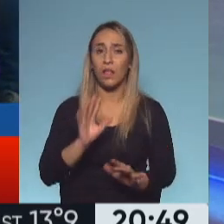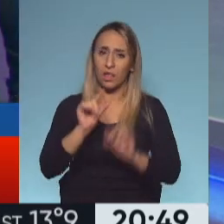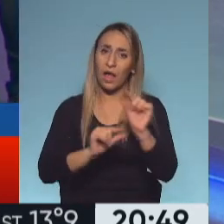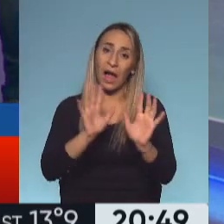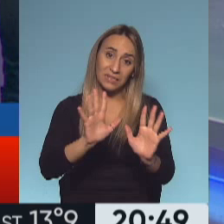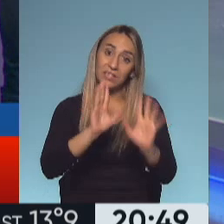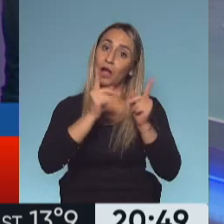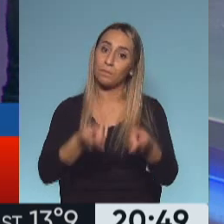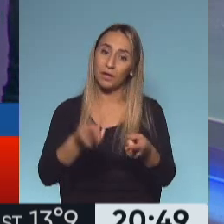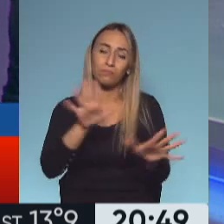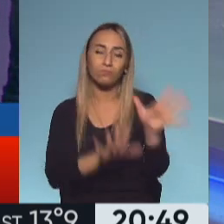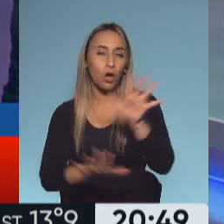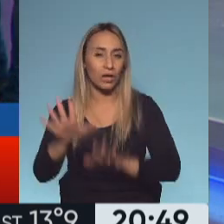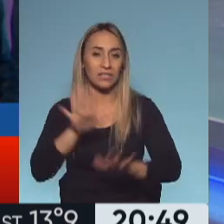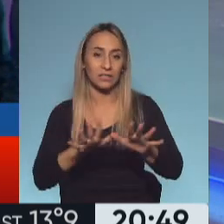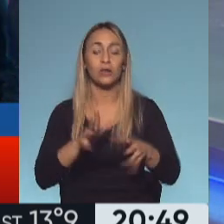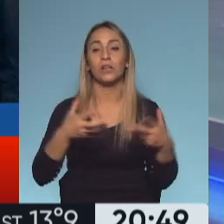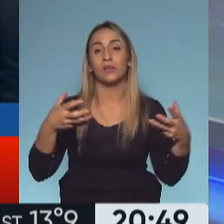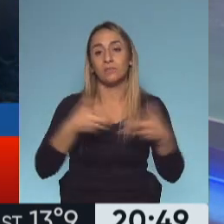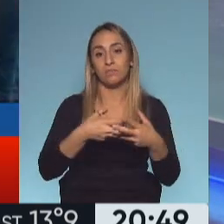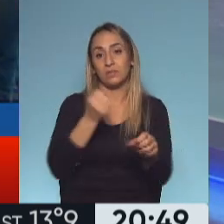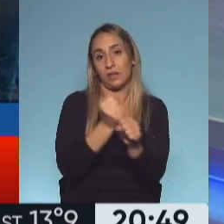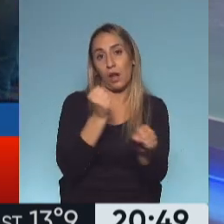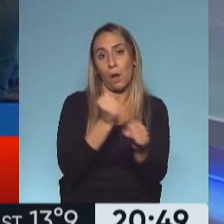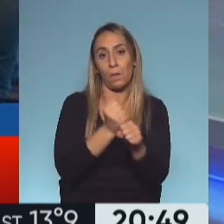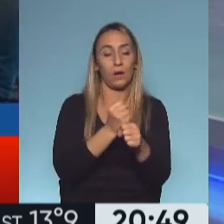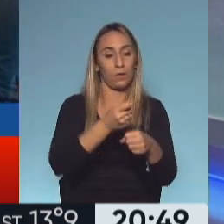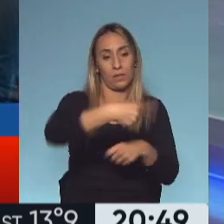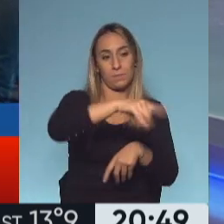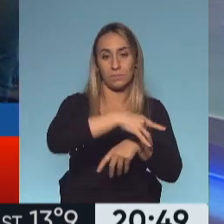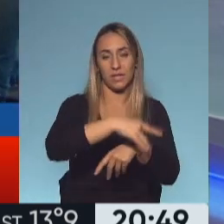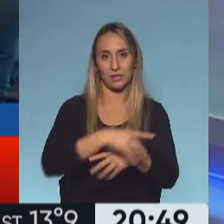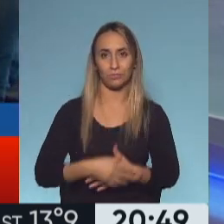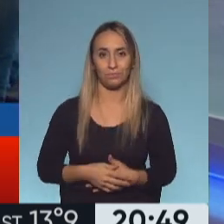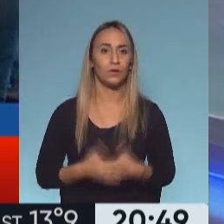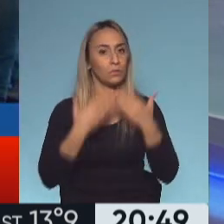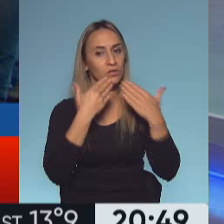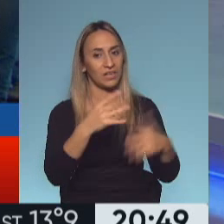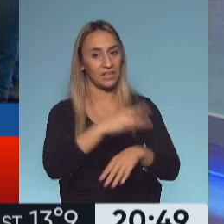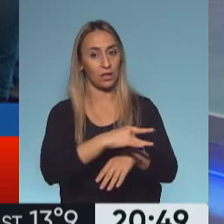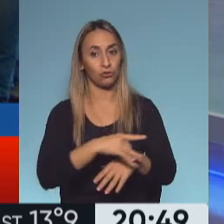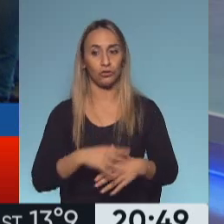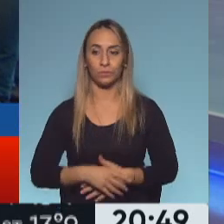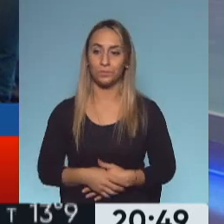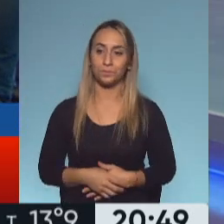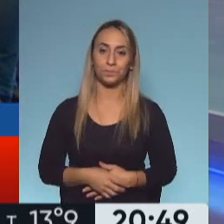forma o está armado el trabajo de los médicos en este momento. Doctor Ignacio Maglio, muchas gracias. Buenas noches.